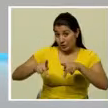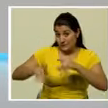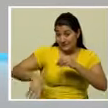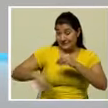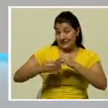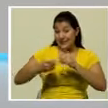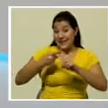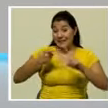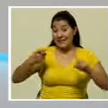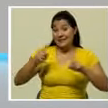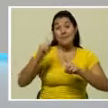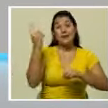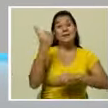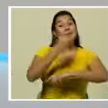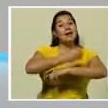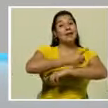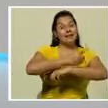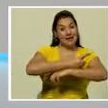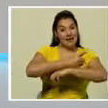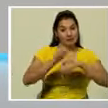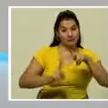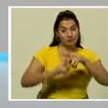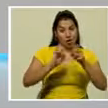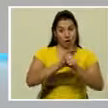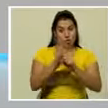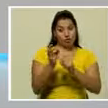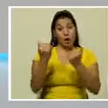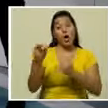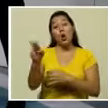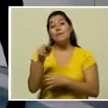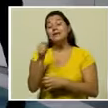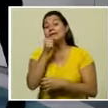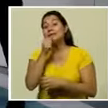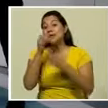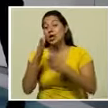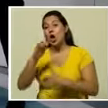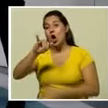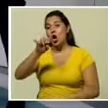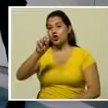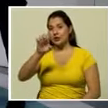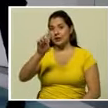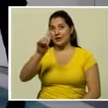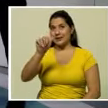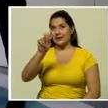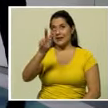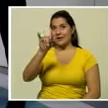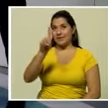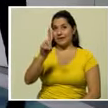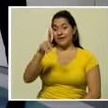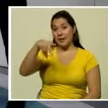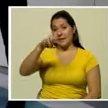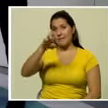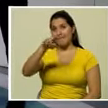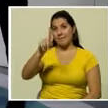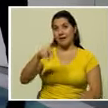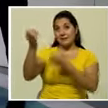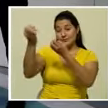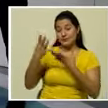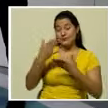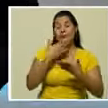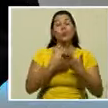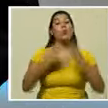compañero José David Pérez nos informa. ¿Qué tal? Buenas noches, don Ernesto. Buenas noches también,